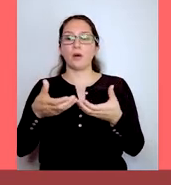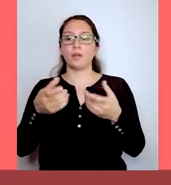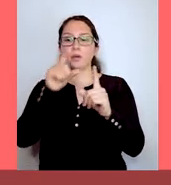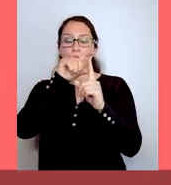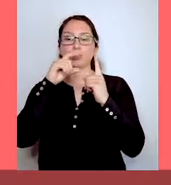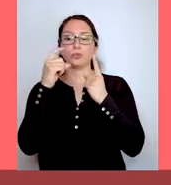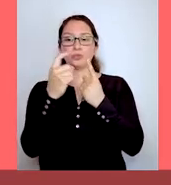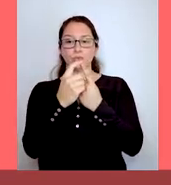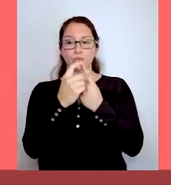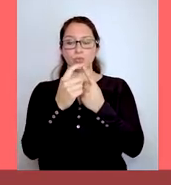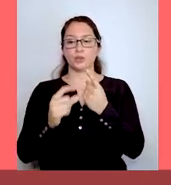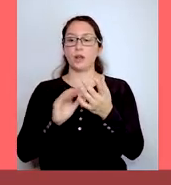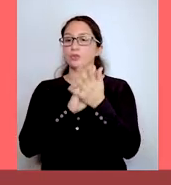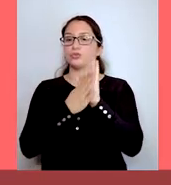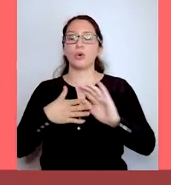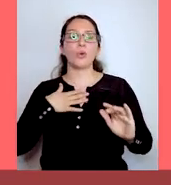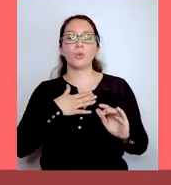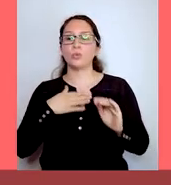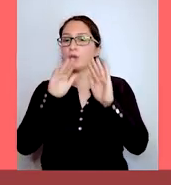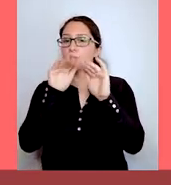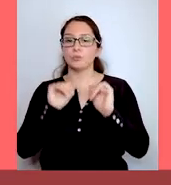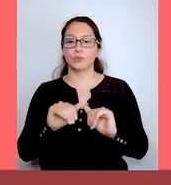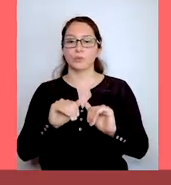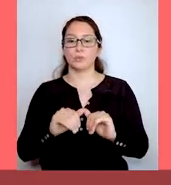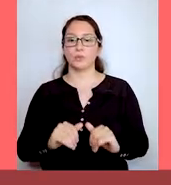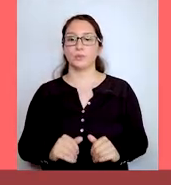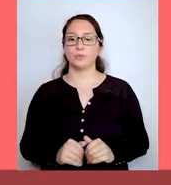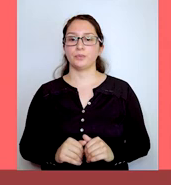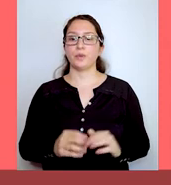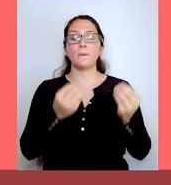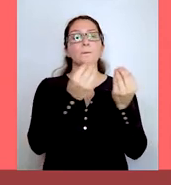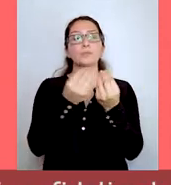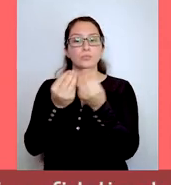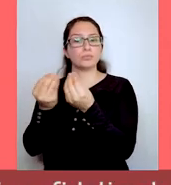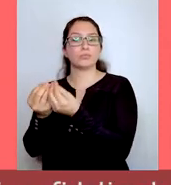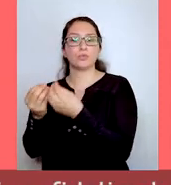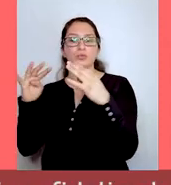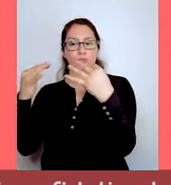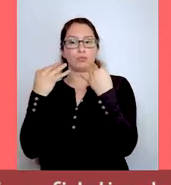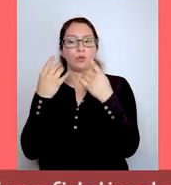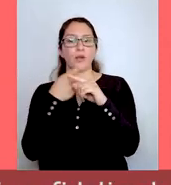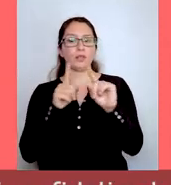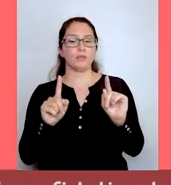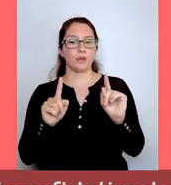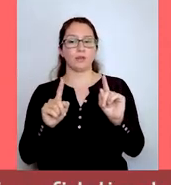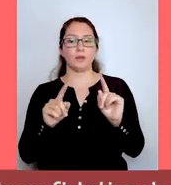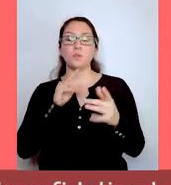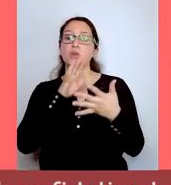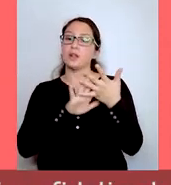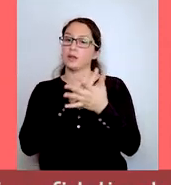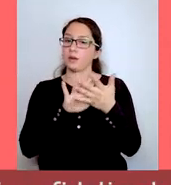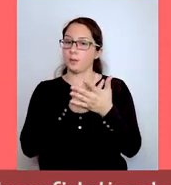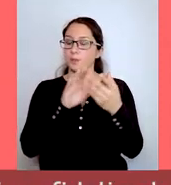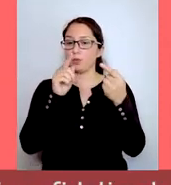físico en común para compartir una experiencia cultural acorde a sus gustos. Existen diversos tipos de públicos.